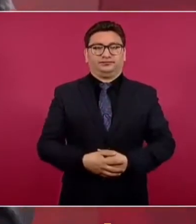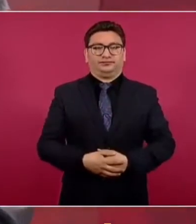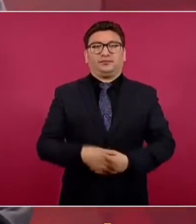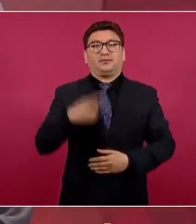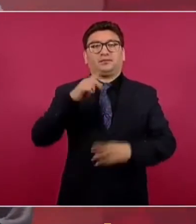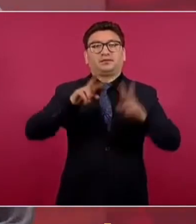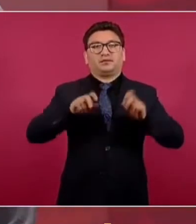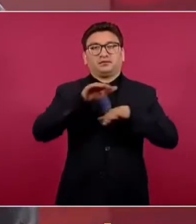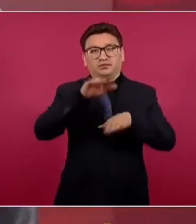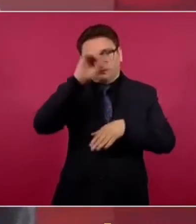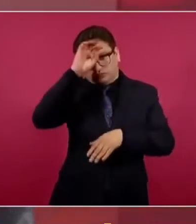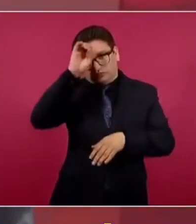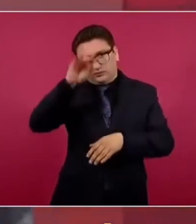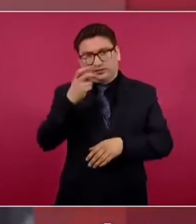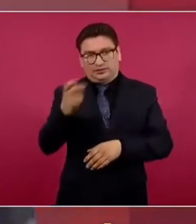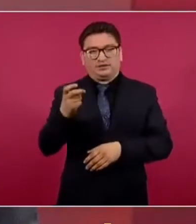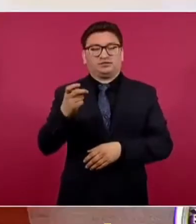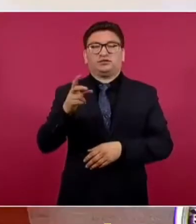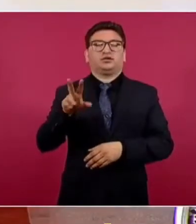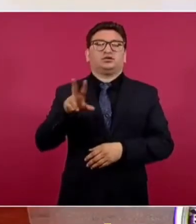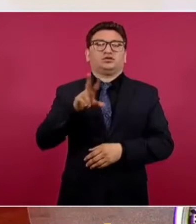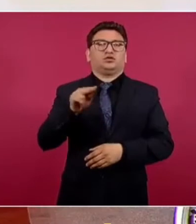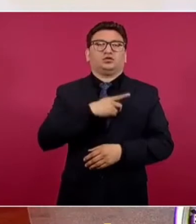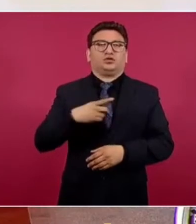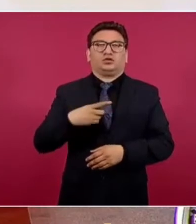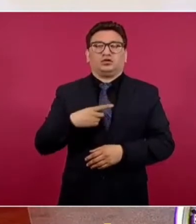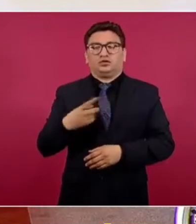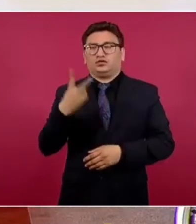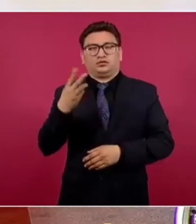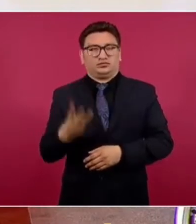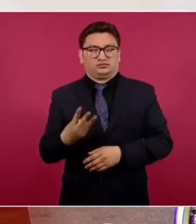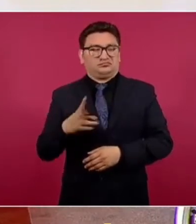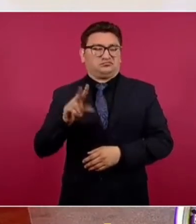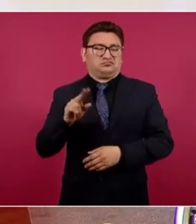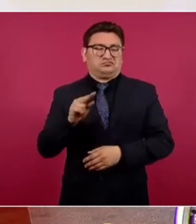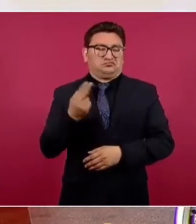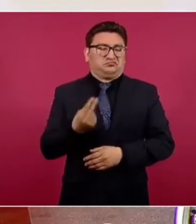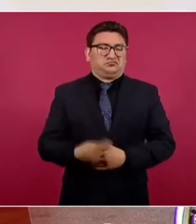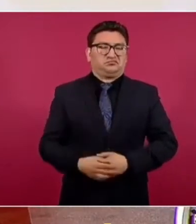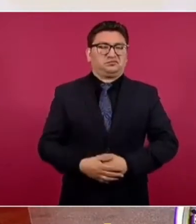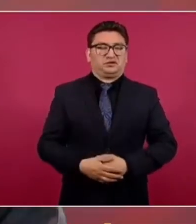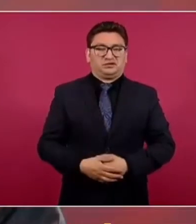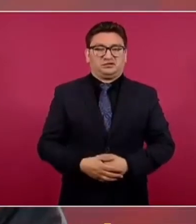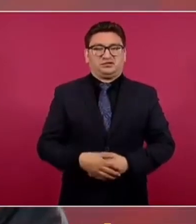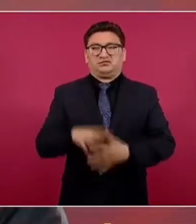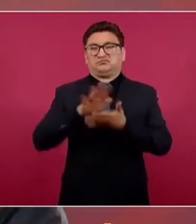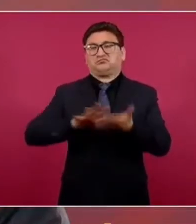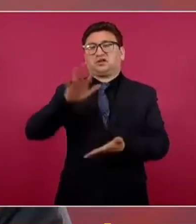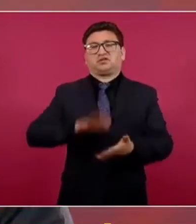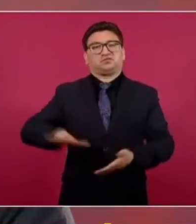minera, que no requiere dos terceras partes, es mayoría